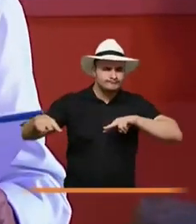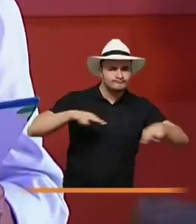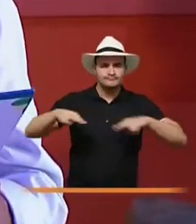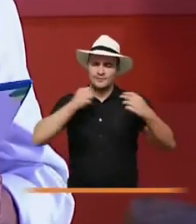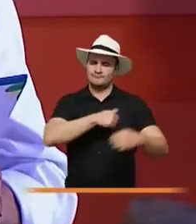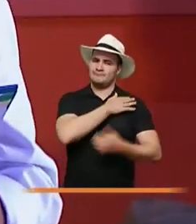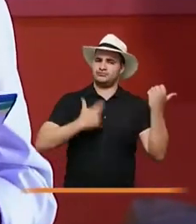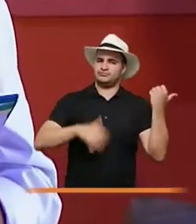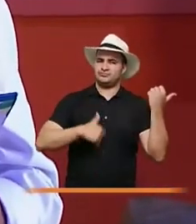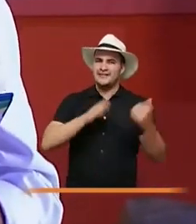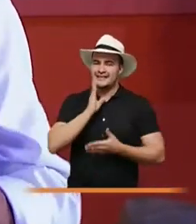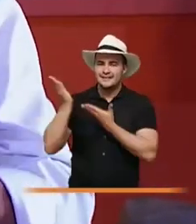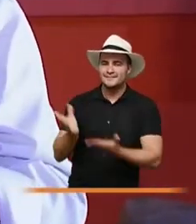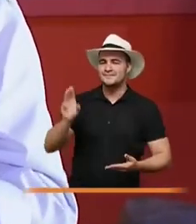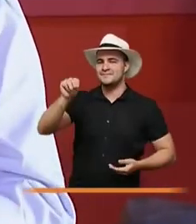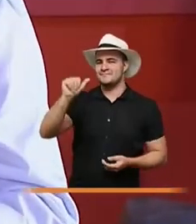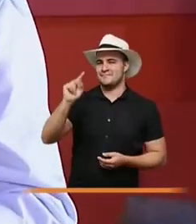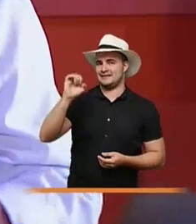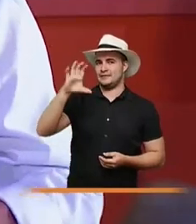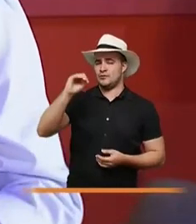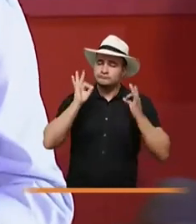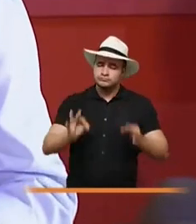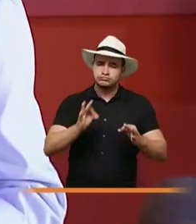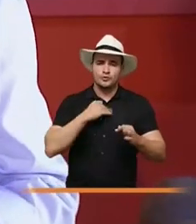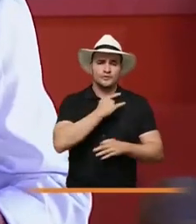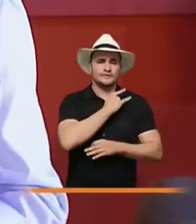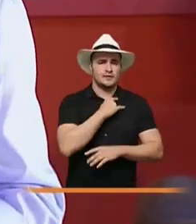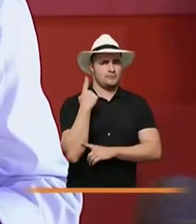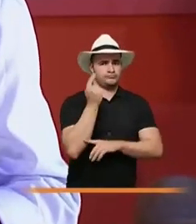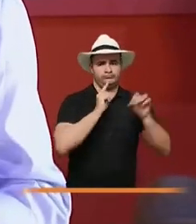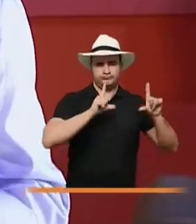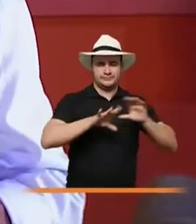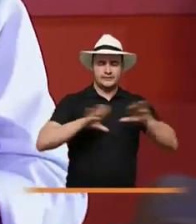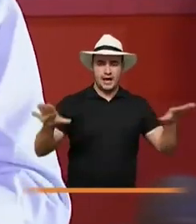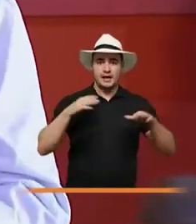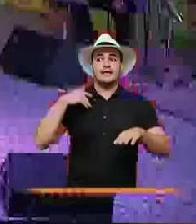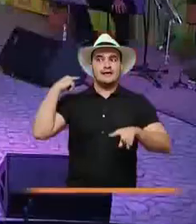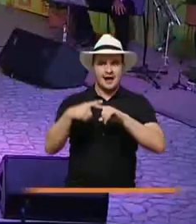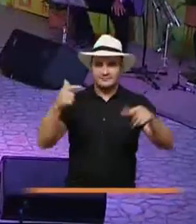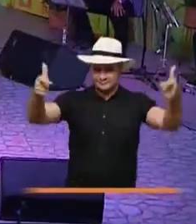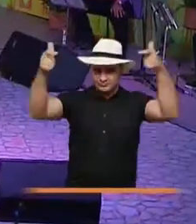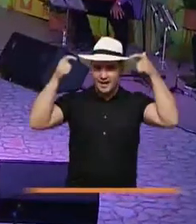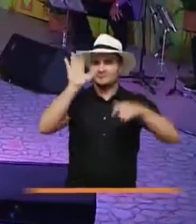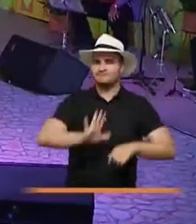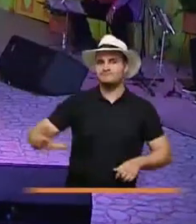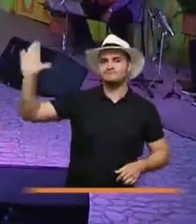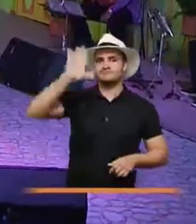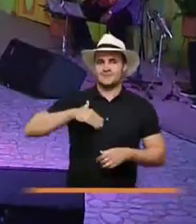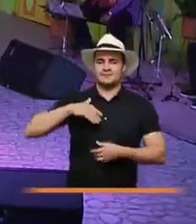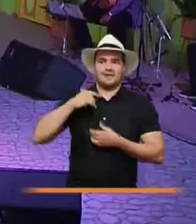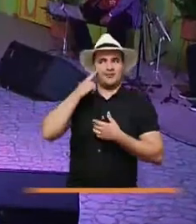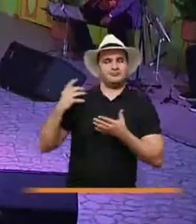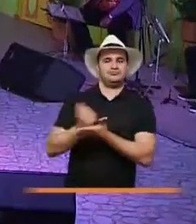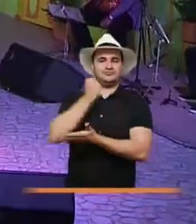de mateo jiménez él es politólogo pero además es rey nacional del festival de la trova ciudad de